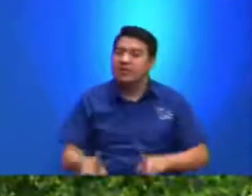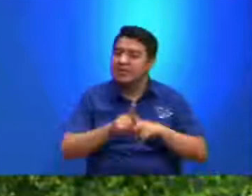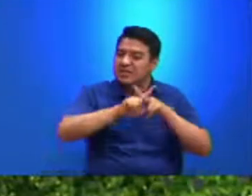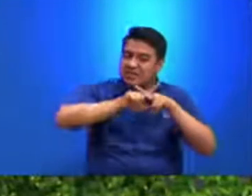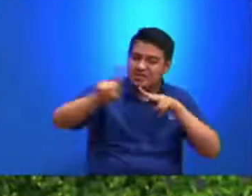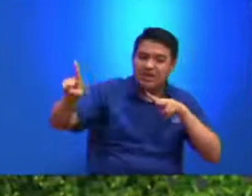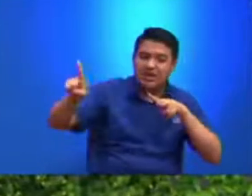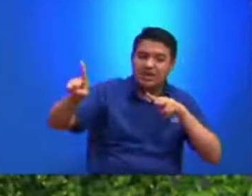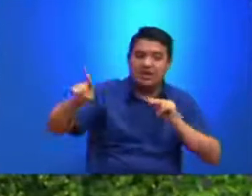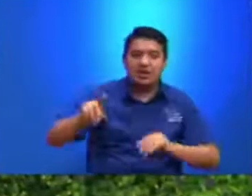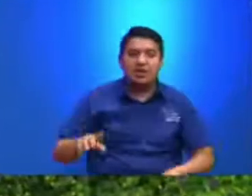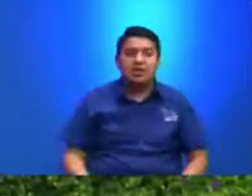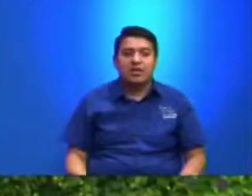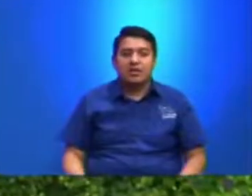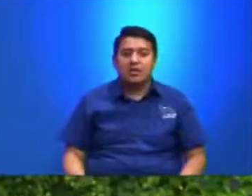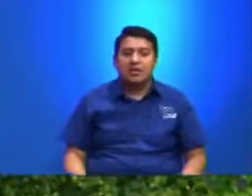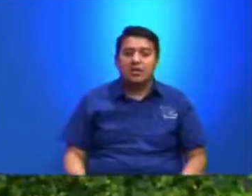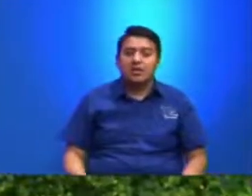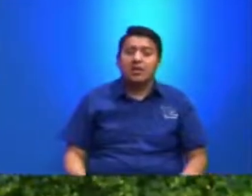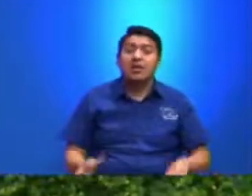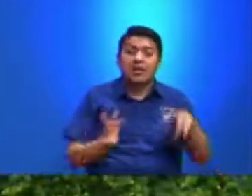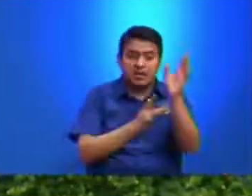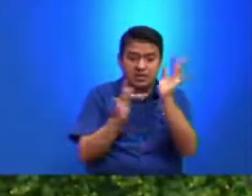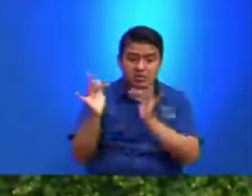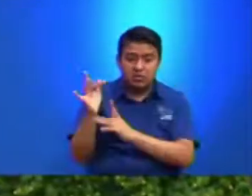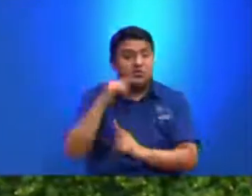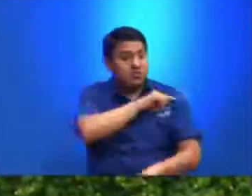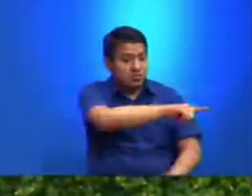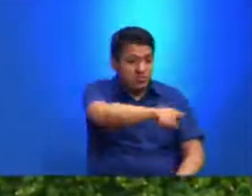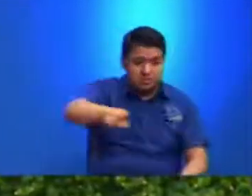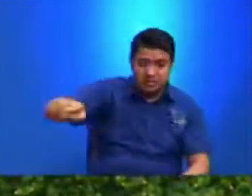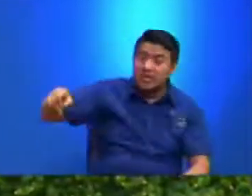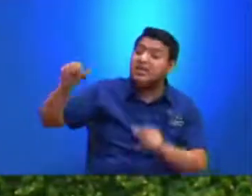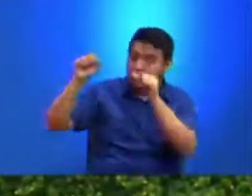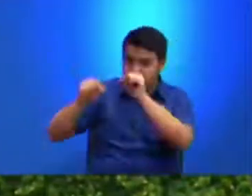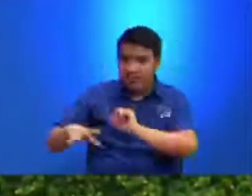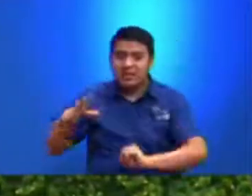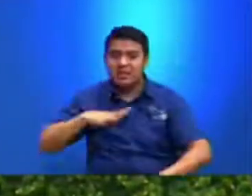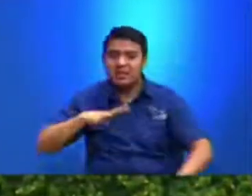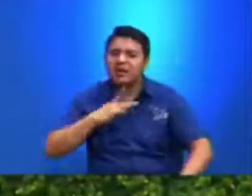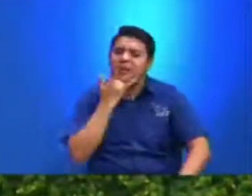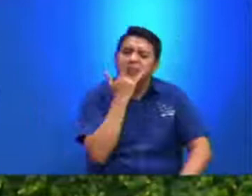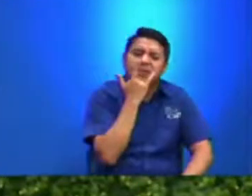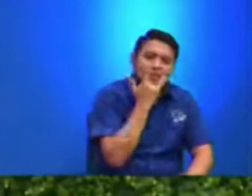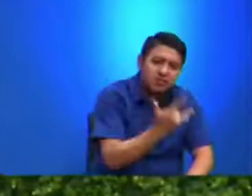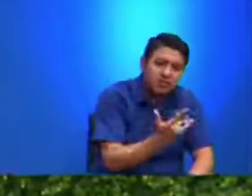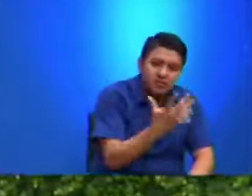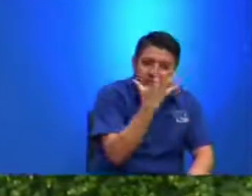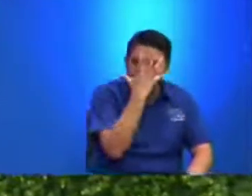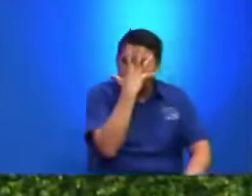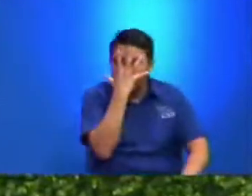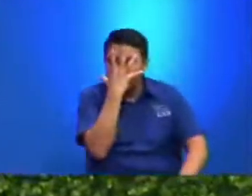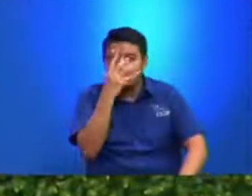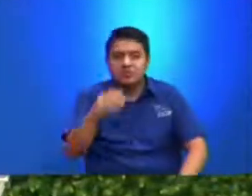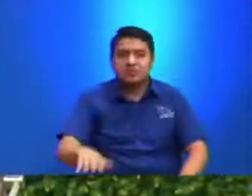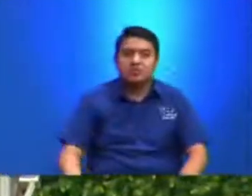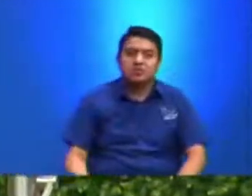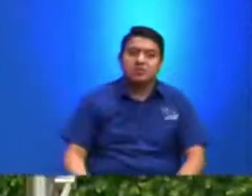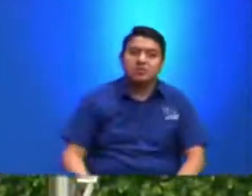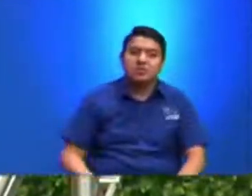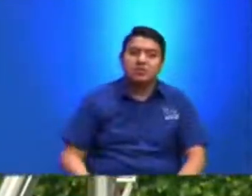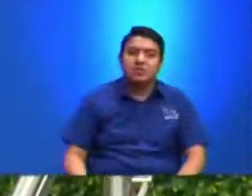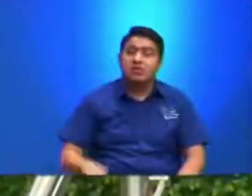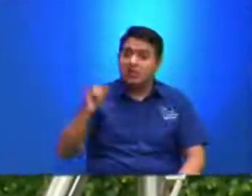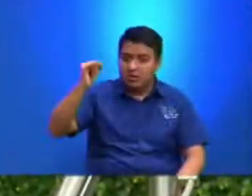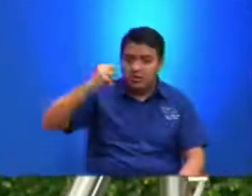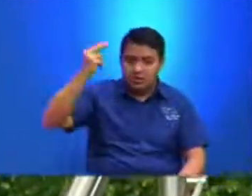Sí, en Cristo tienes perdón de pecado. En Cristo tienes perdón de pecado.